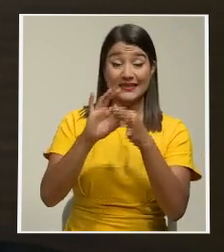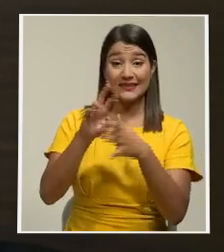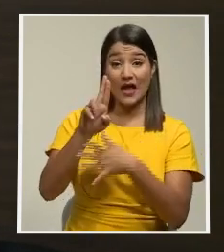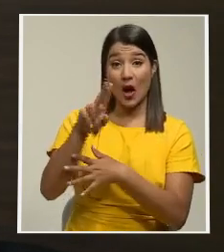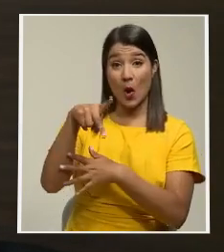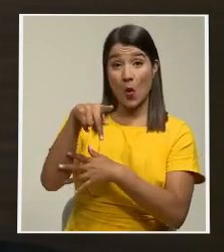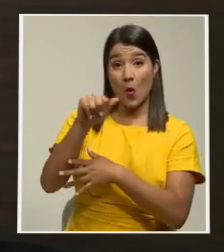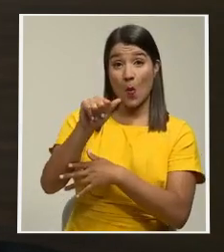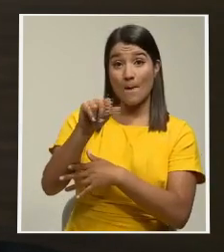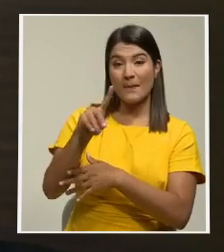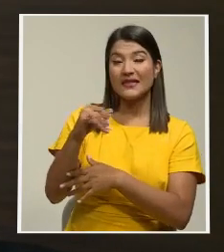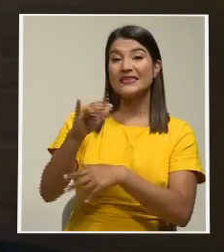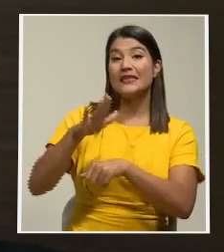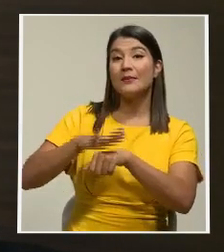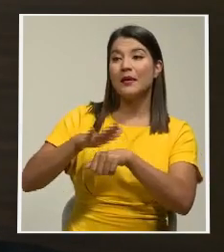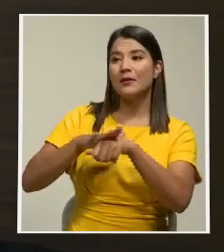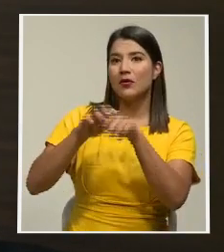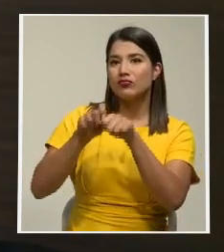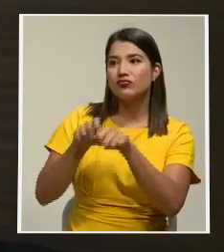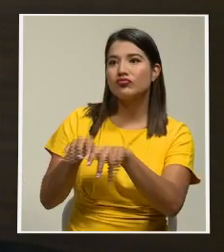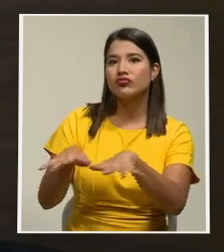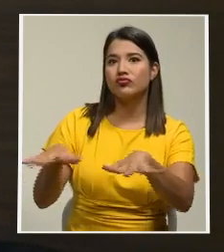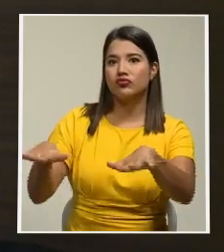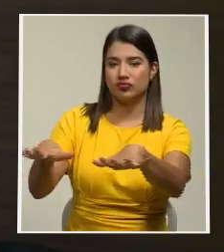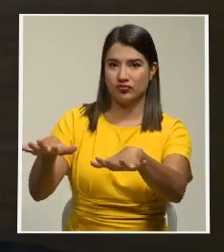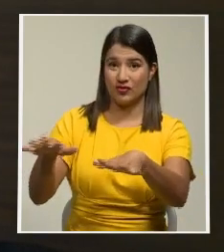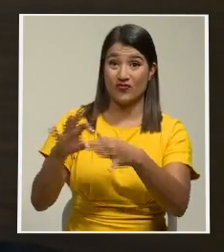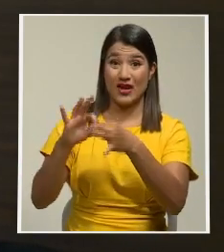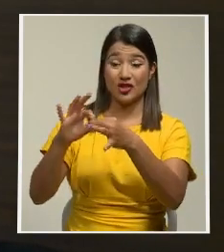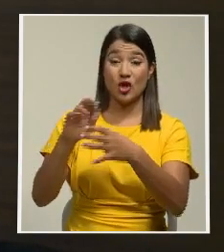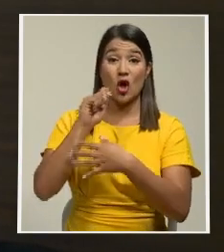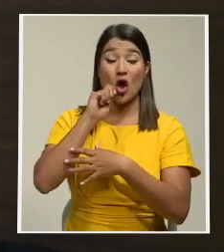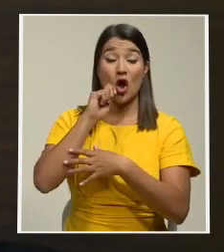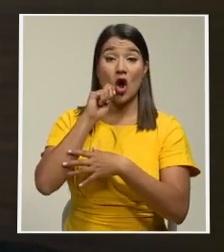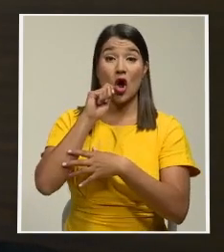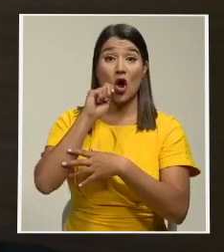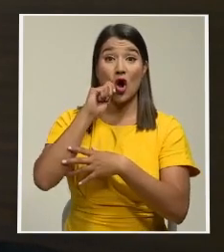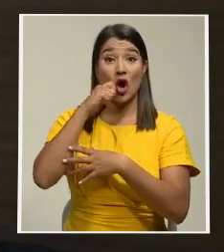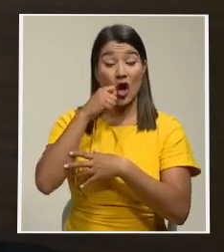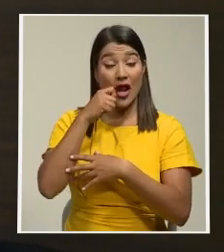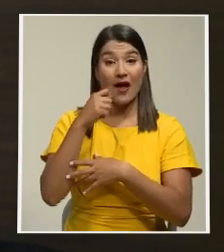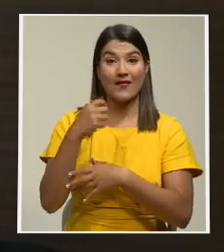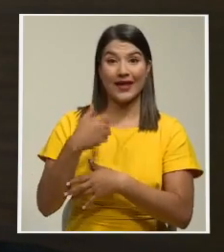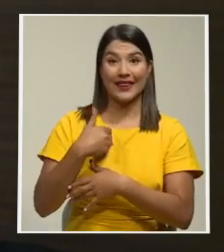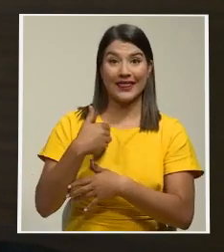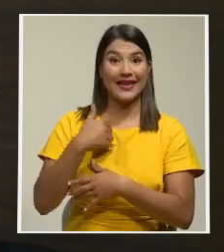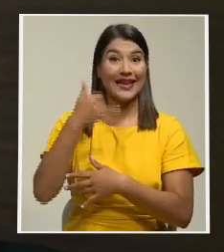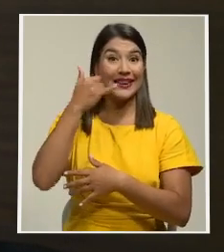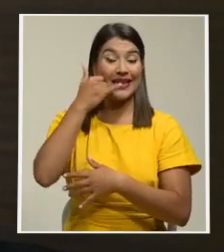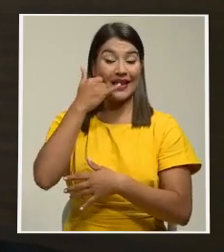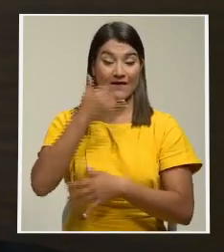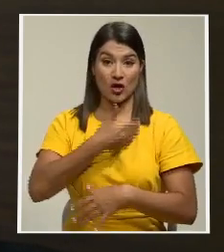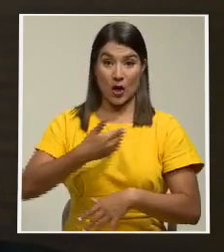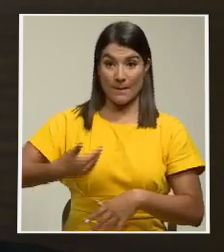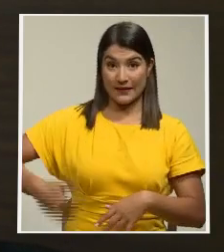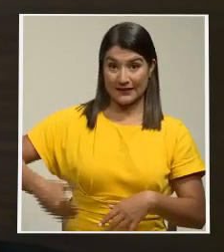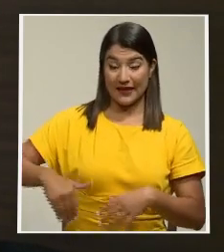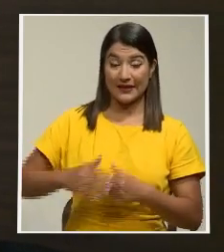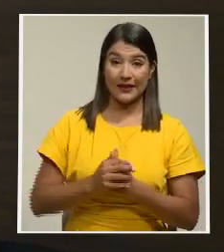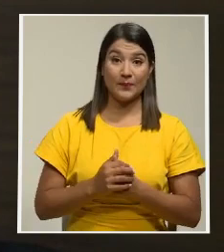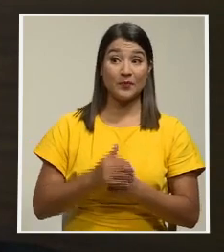presidente Carlos Alvarado y la fuga de información sobre la clave de uno de los teléfonos del mandatario por parte del diputado independiente Dragos